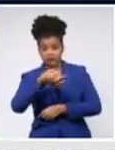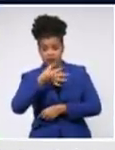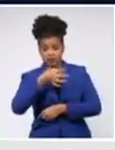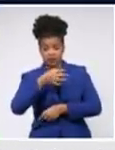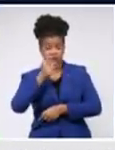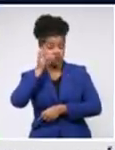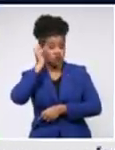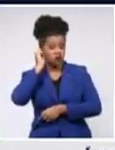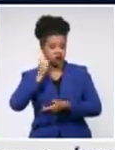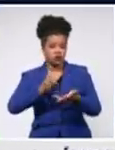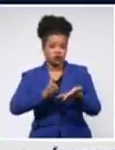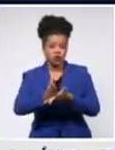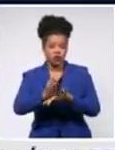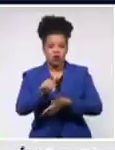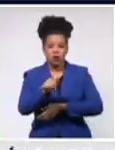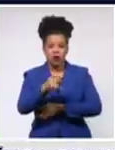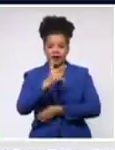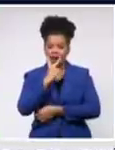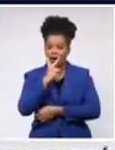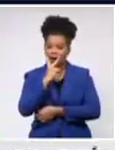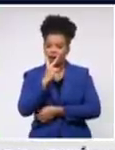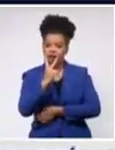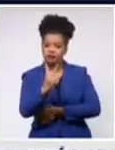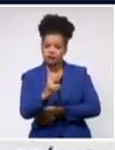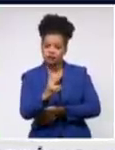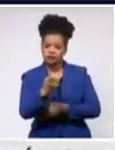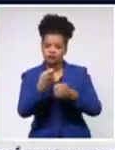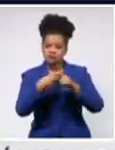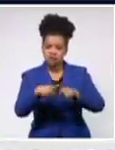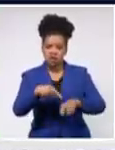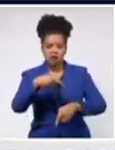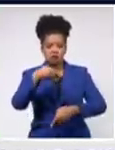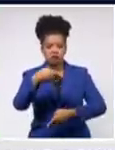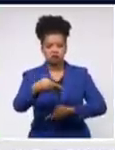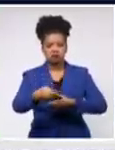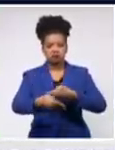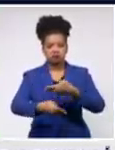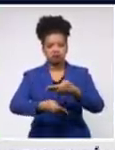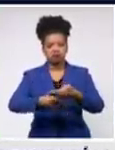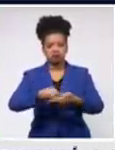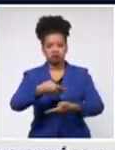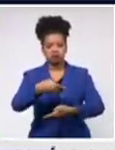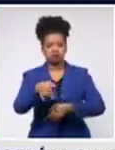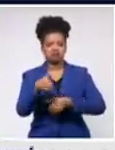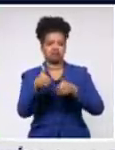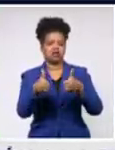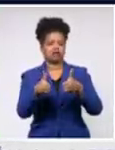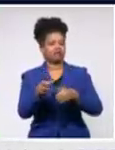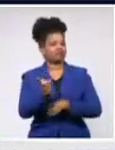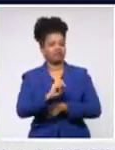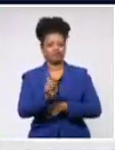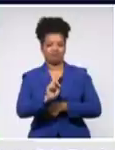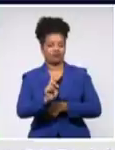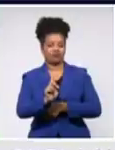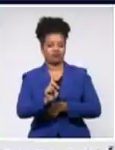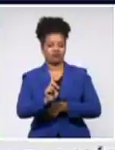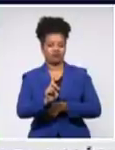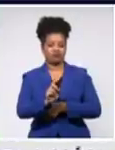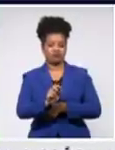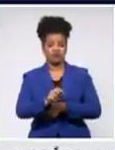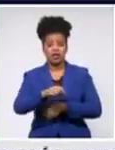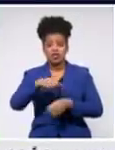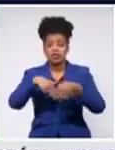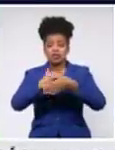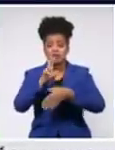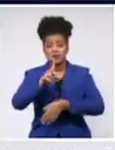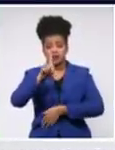mantenía una atención, pero con una recuperación que no era favorable. El 21 de septiembre